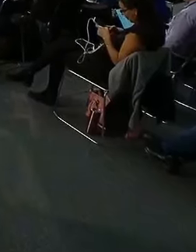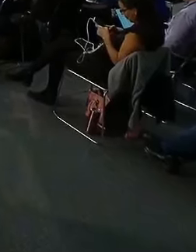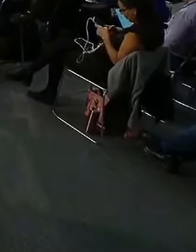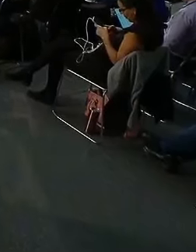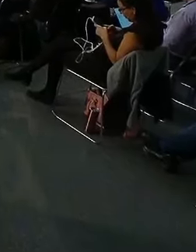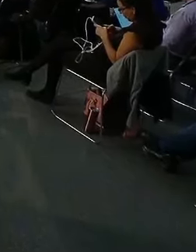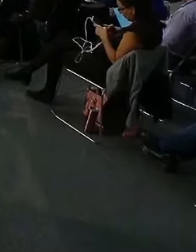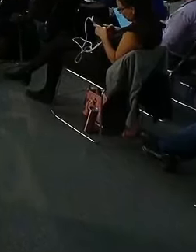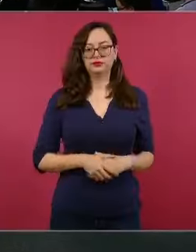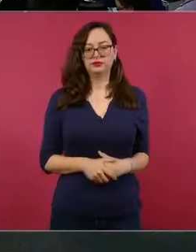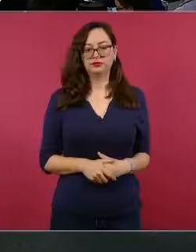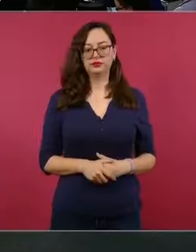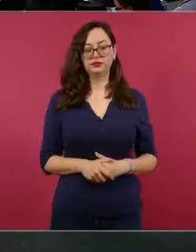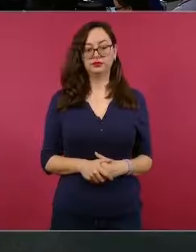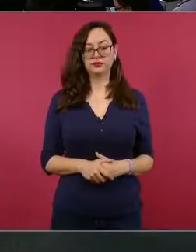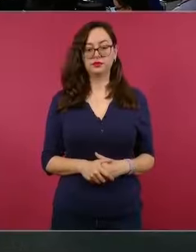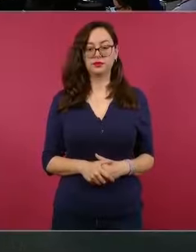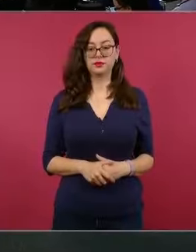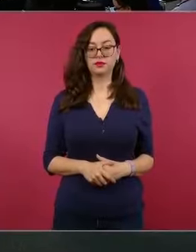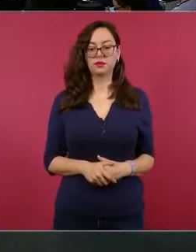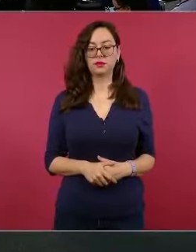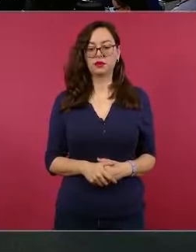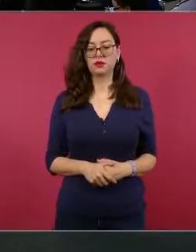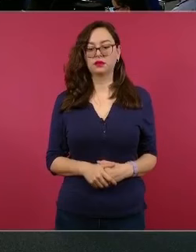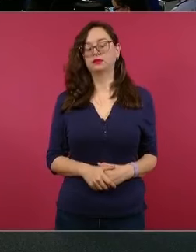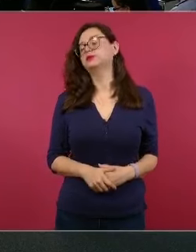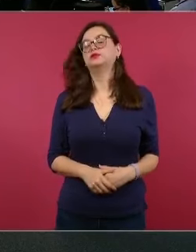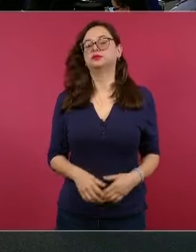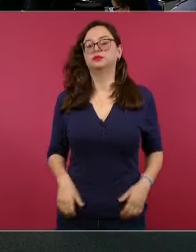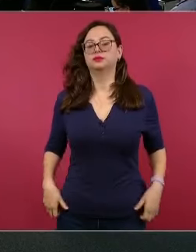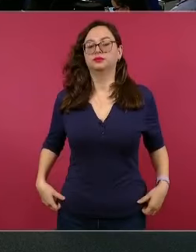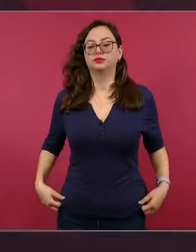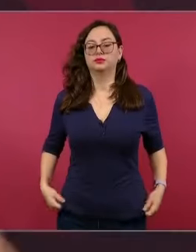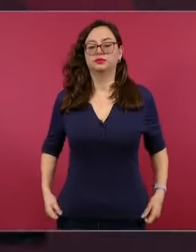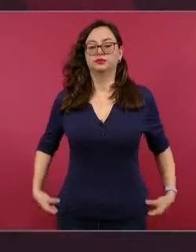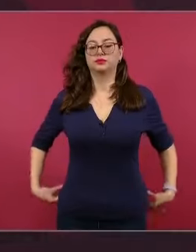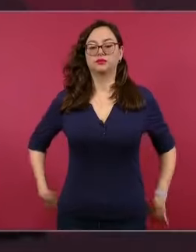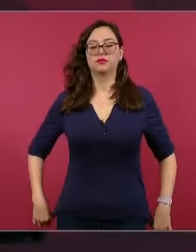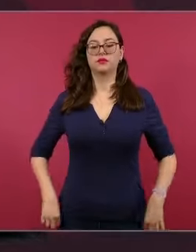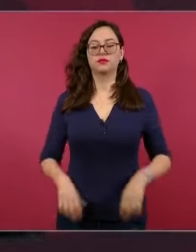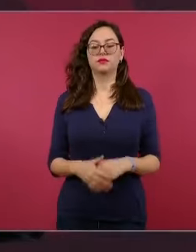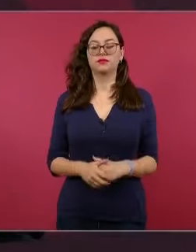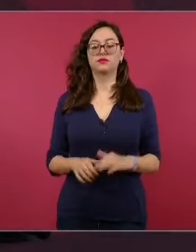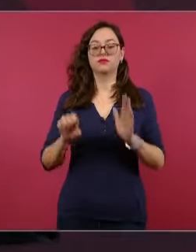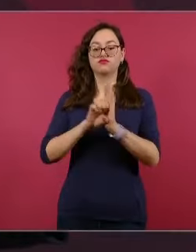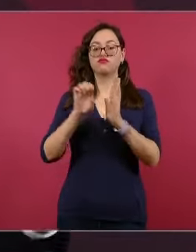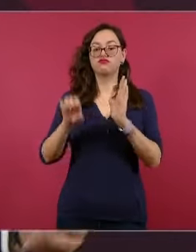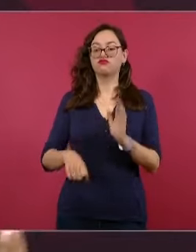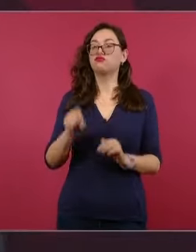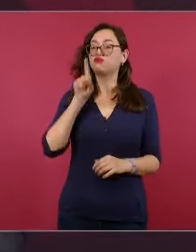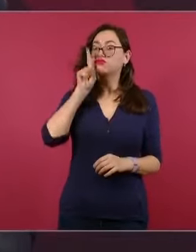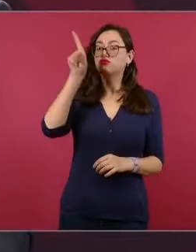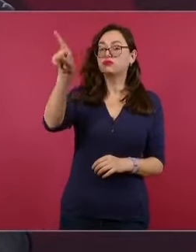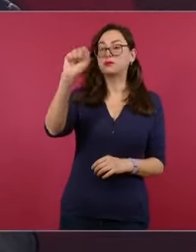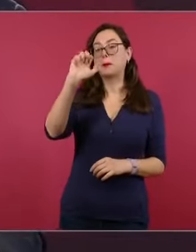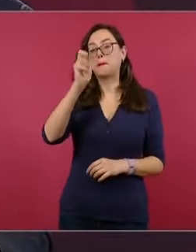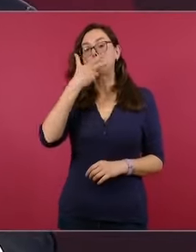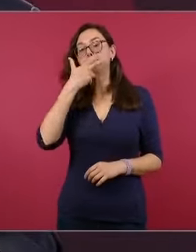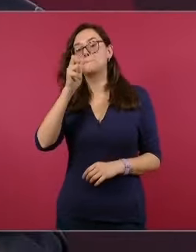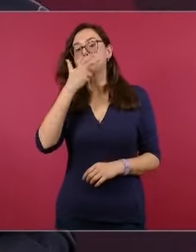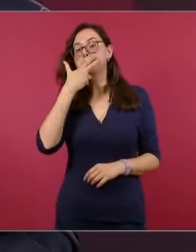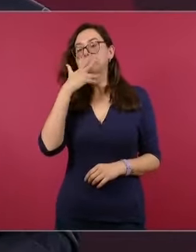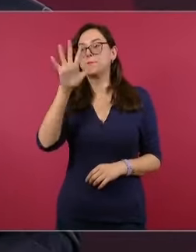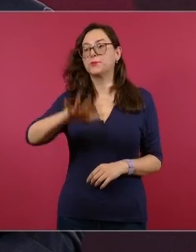ejemplo en chihuagua les va a dar mucho gusto saber cómo va el hospital